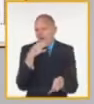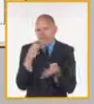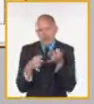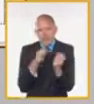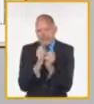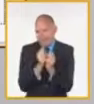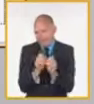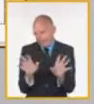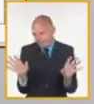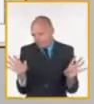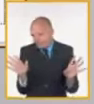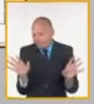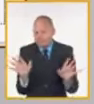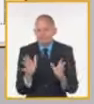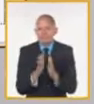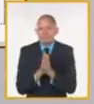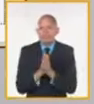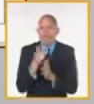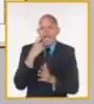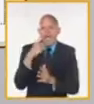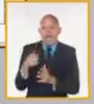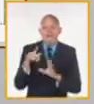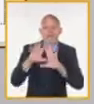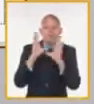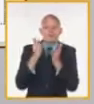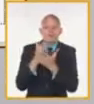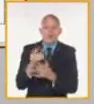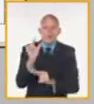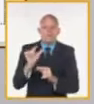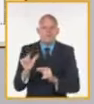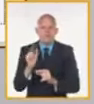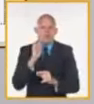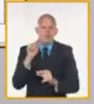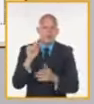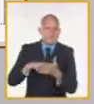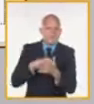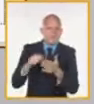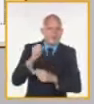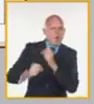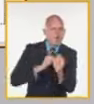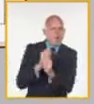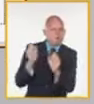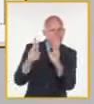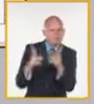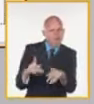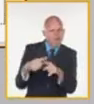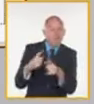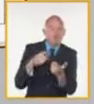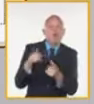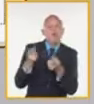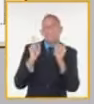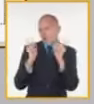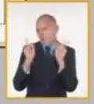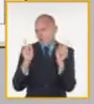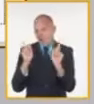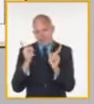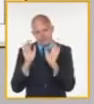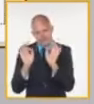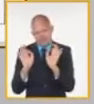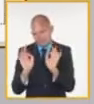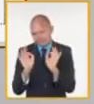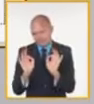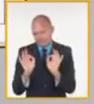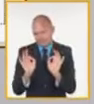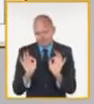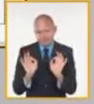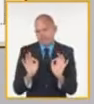está dirimiendo son intereses En definitiva políticos intereses de clase intereses que eh por un método u otro Este es el método de lo